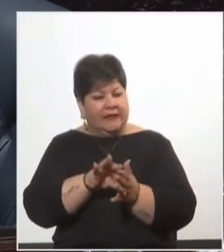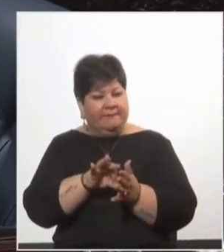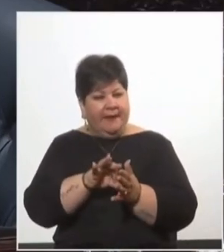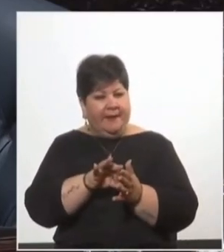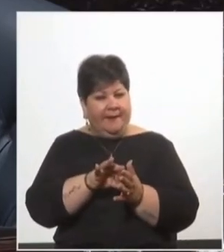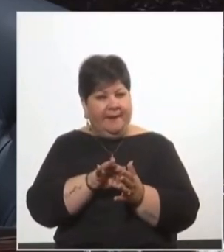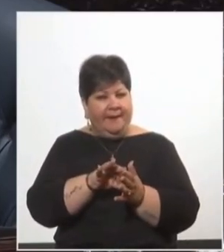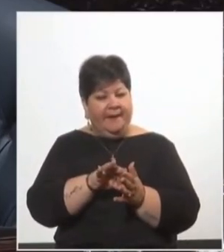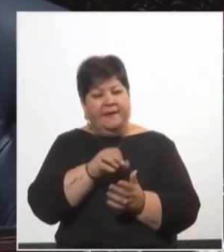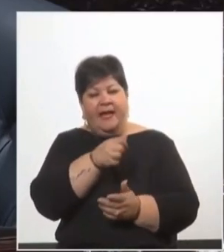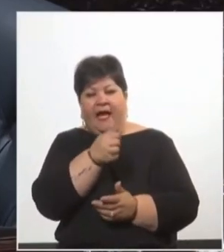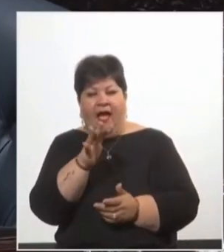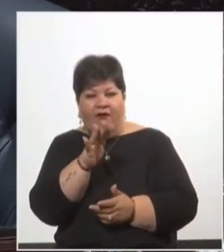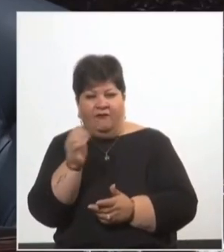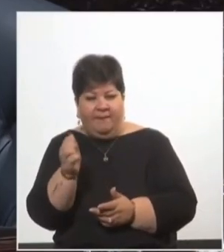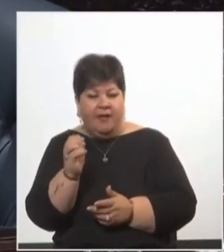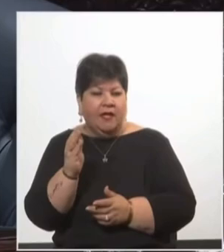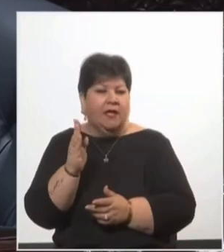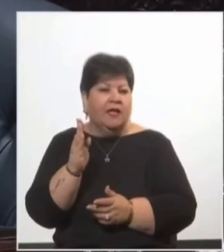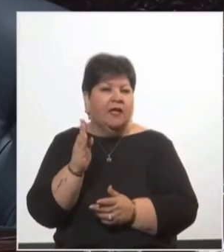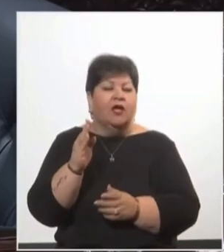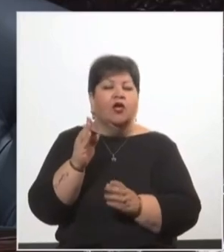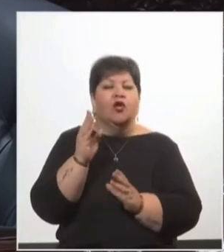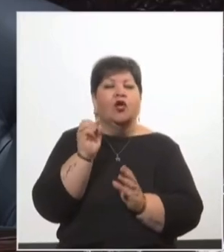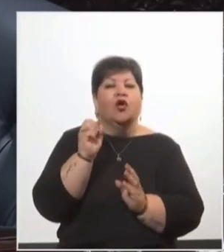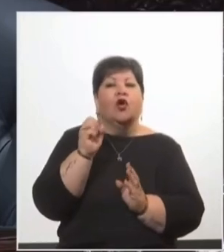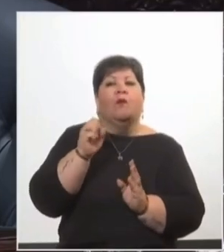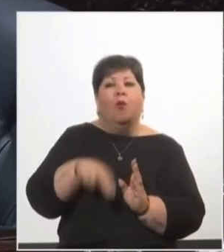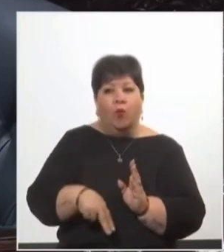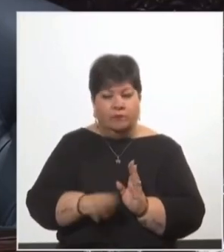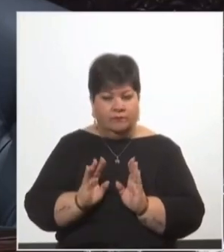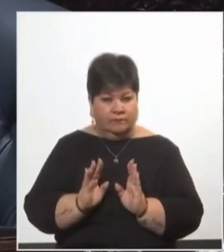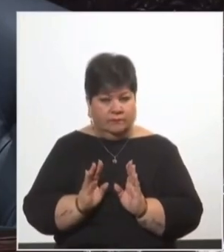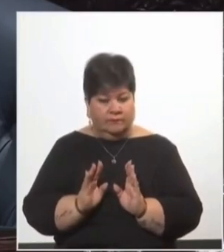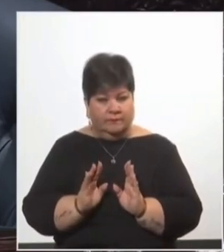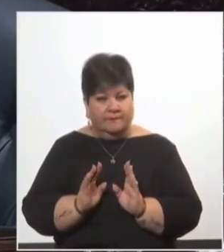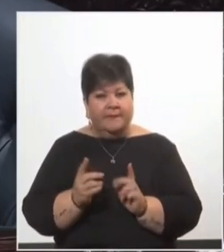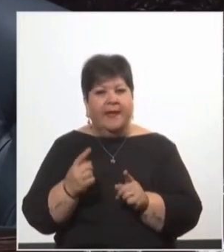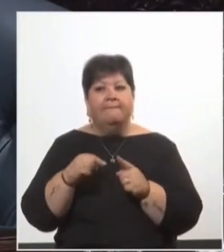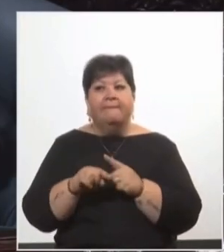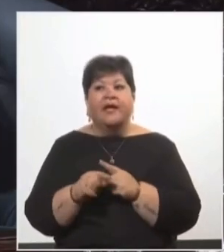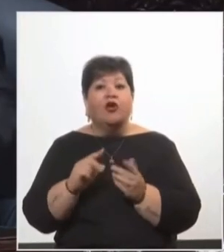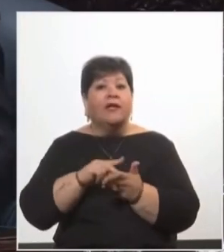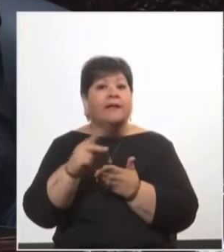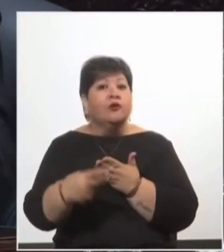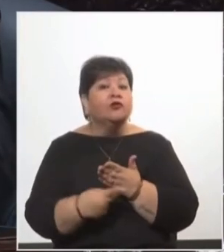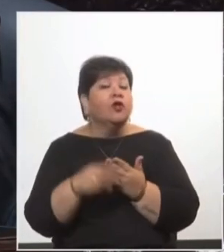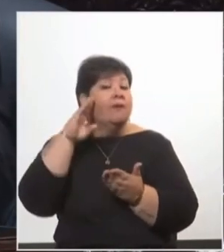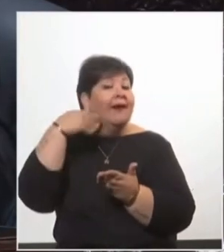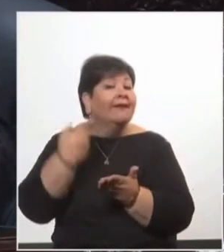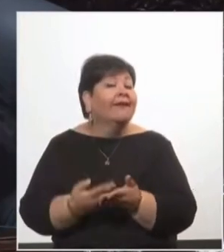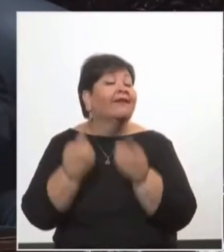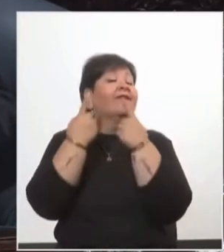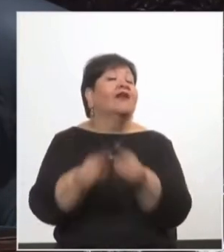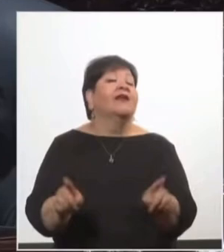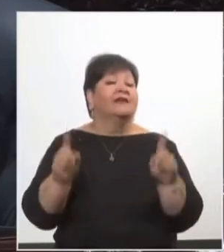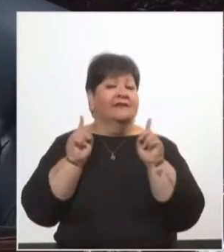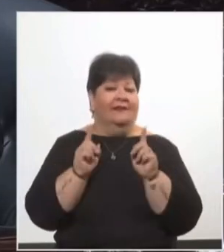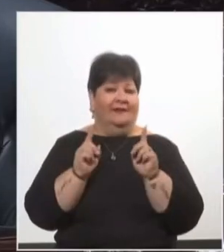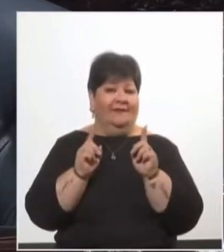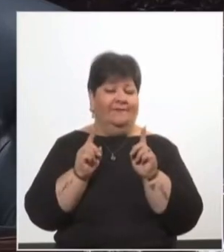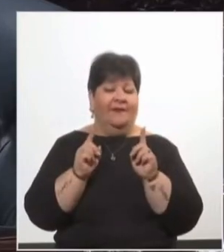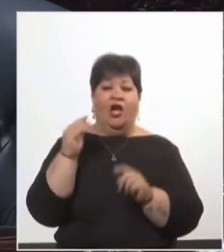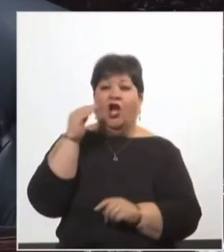común. Ahora, tenemos diferencias con cómo este proyecto lo plantea. Ahora está planteado que con la